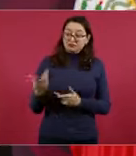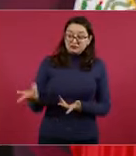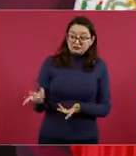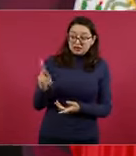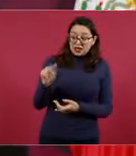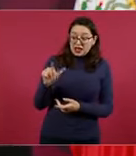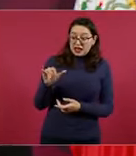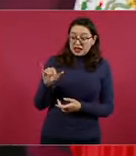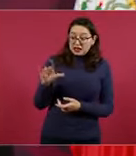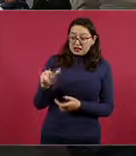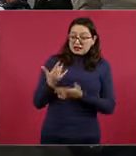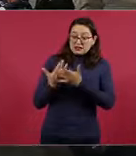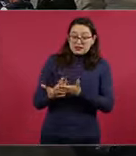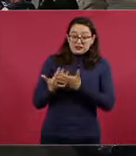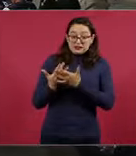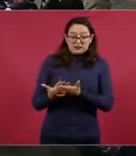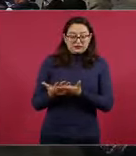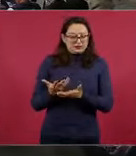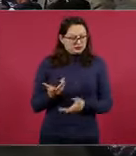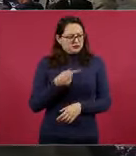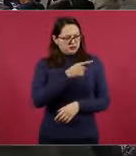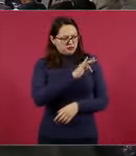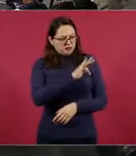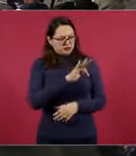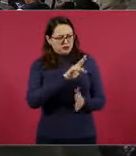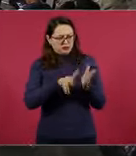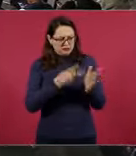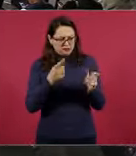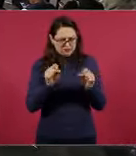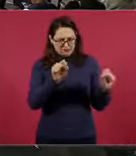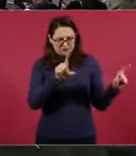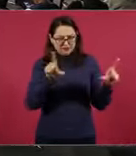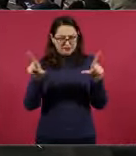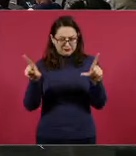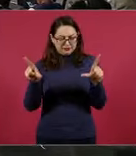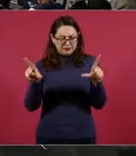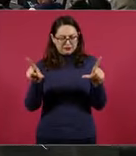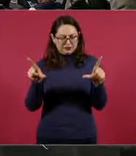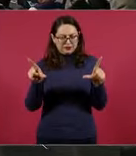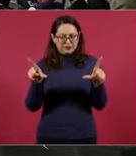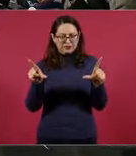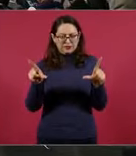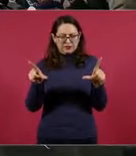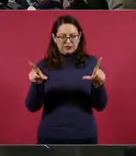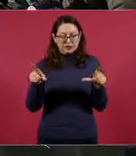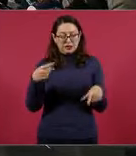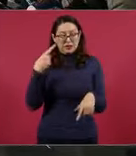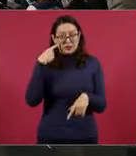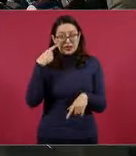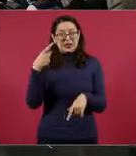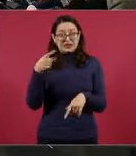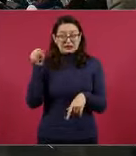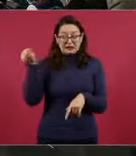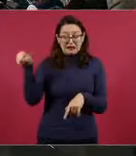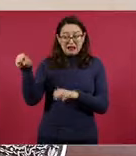¿Por qué no pones las imágenes? Porque ayuda mucho.